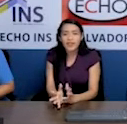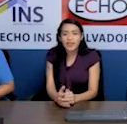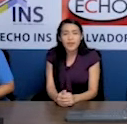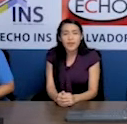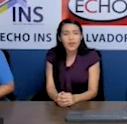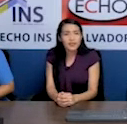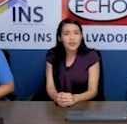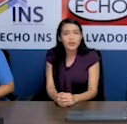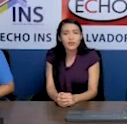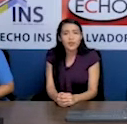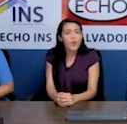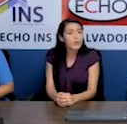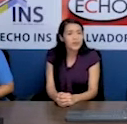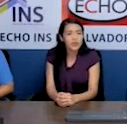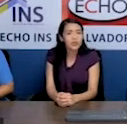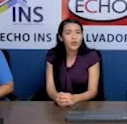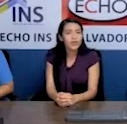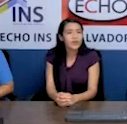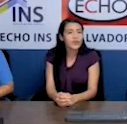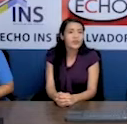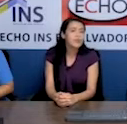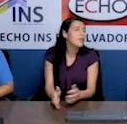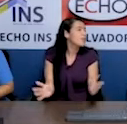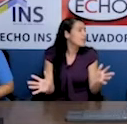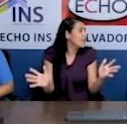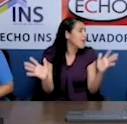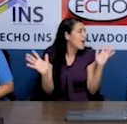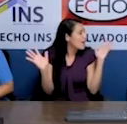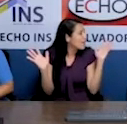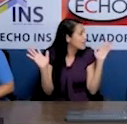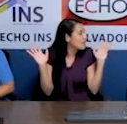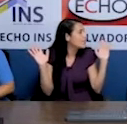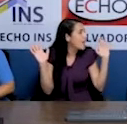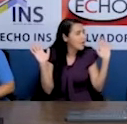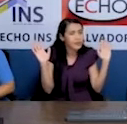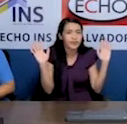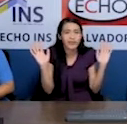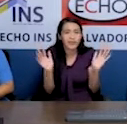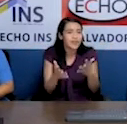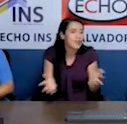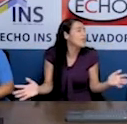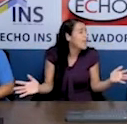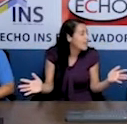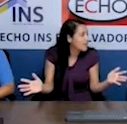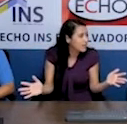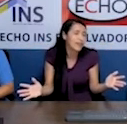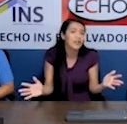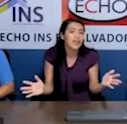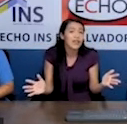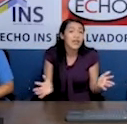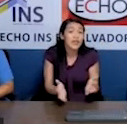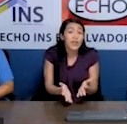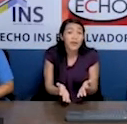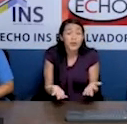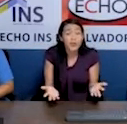en las unidades de emergencia, cuando vemos a un paciente oncológico, decimos, no, pero es que ya está avanzado, ¿verdad? O sea, ya no hay nada que